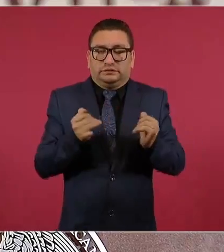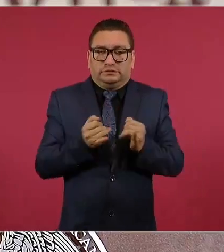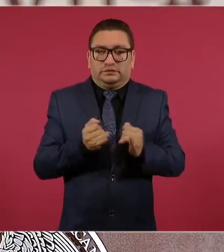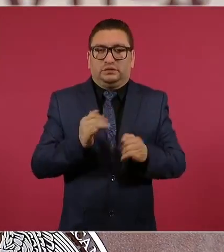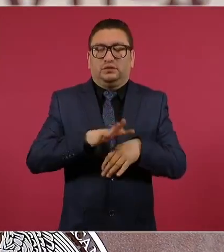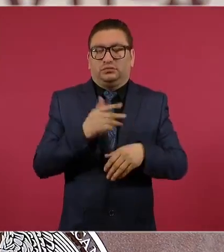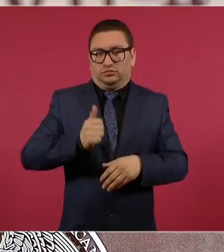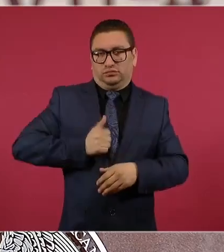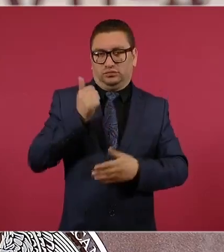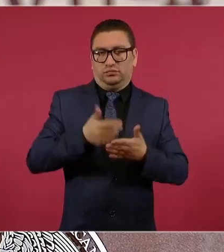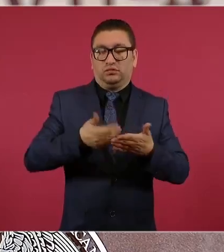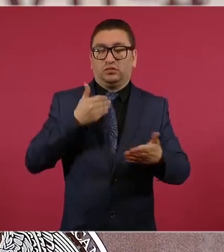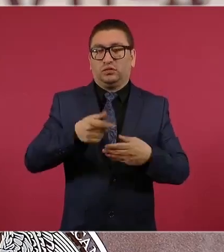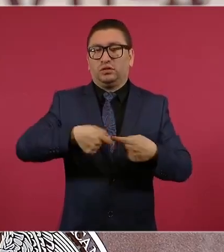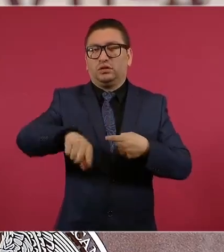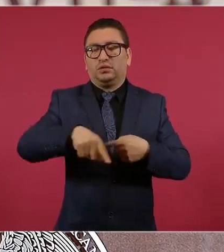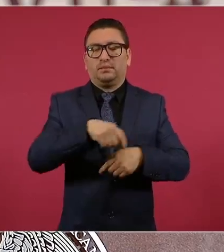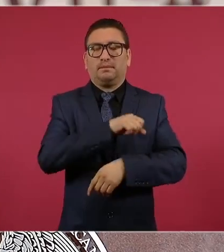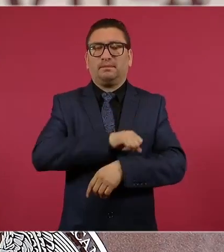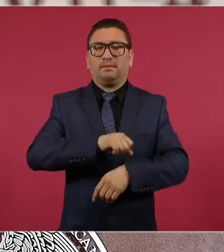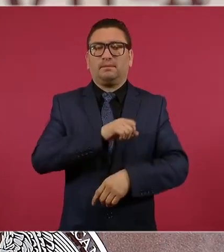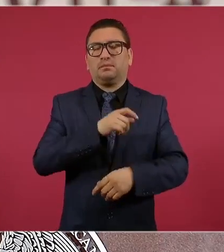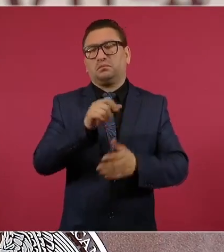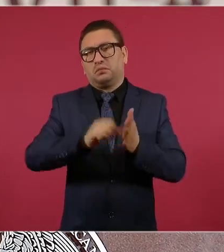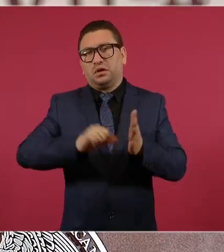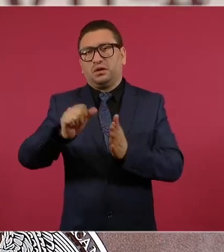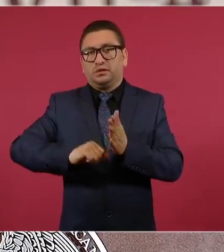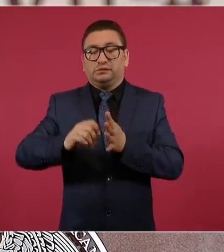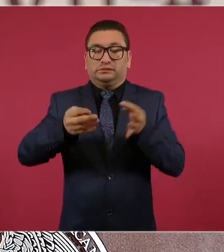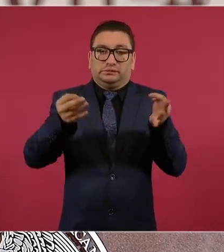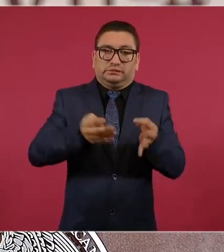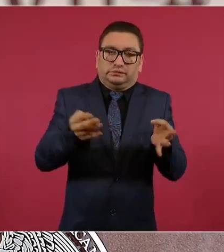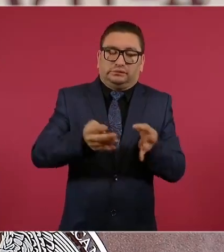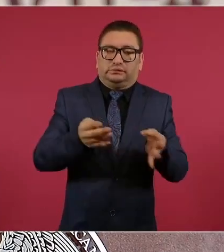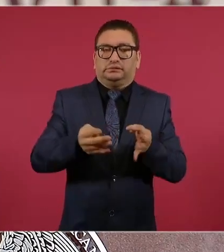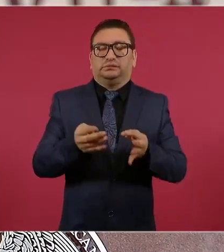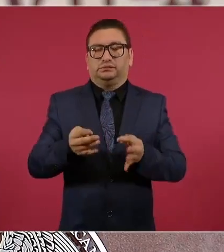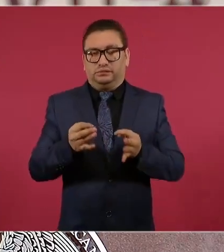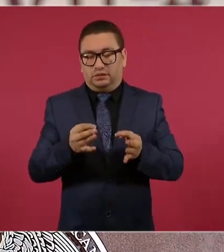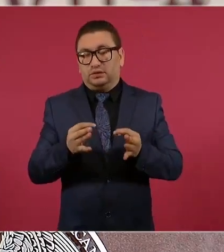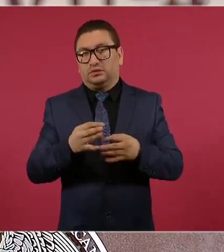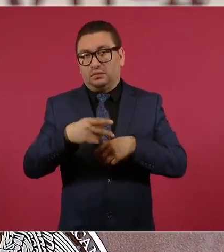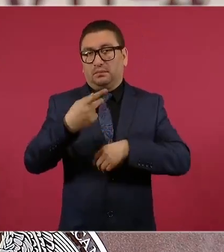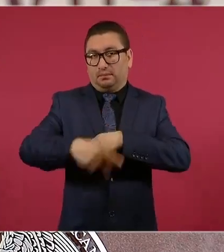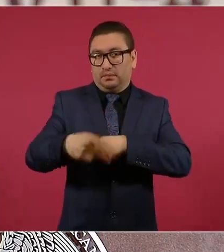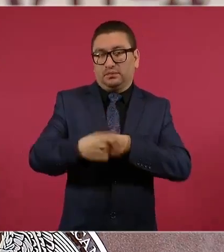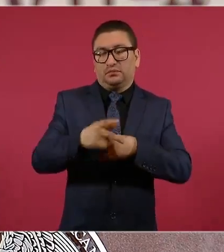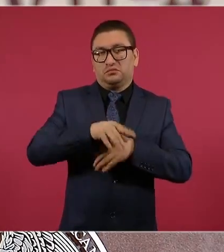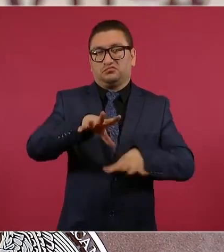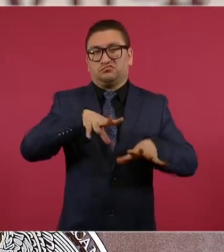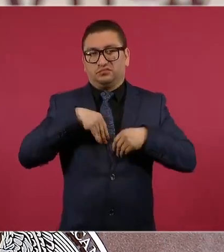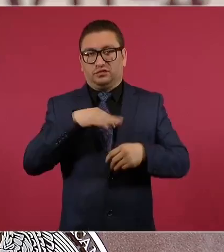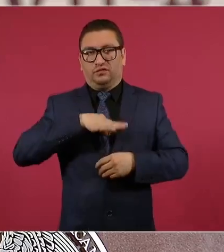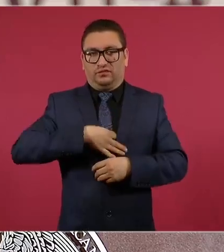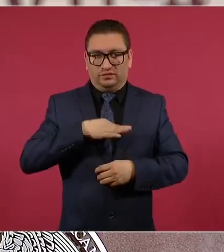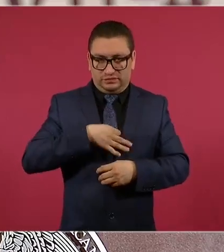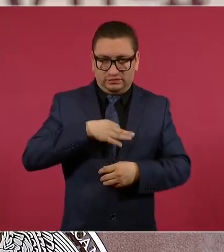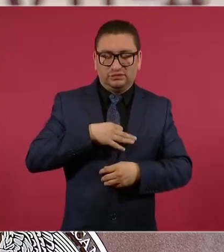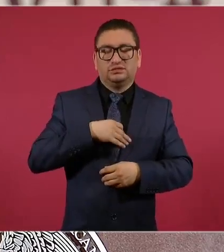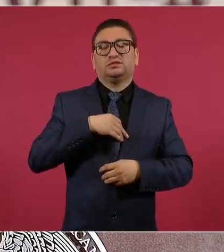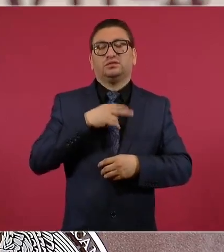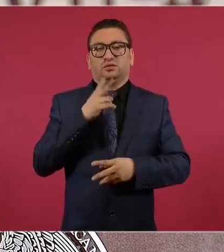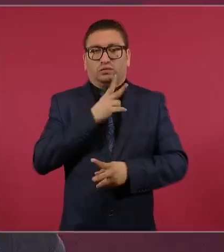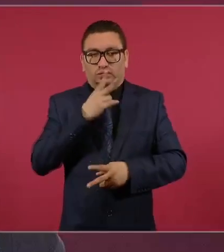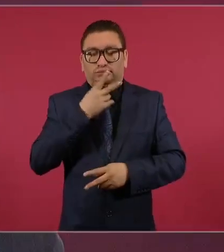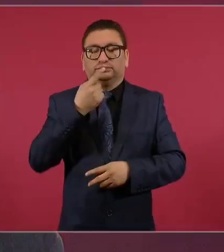esperando al menos un par de meses con temperaturas frías y con riesgo alto de tener infecciones